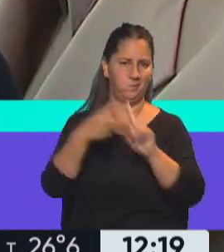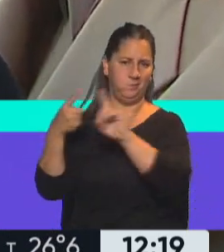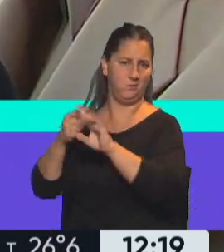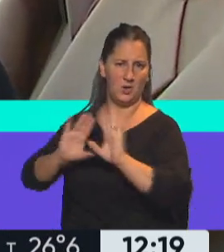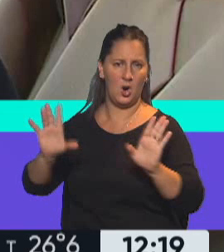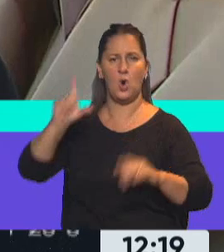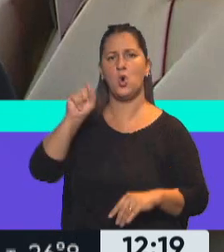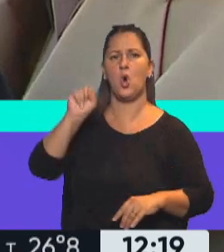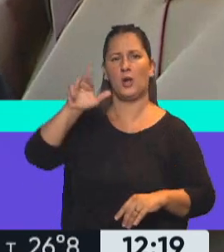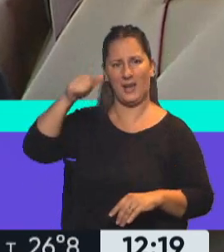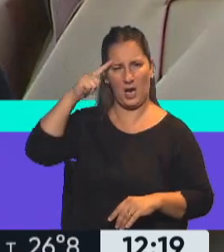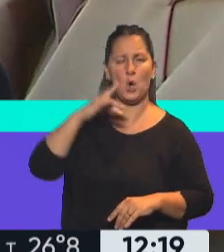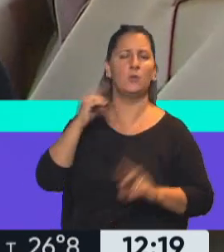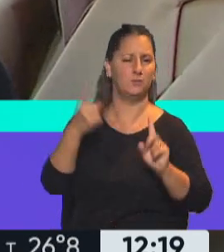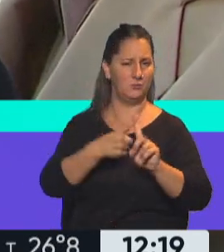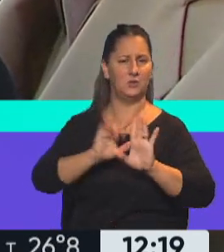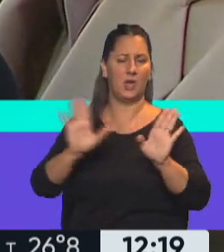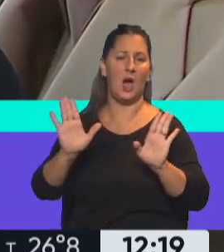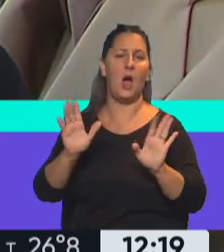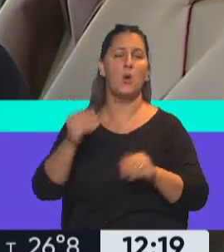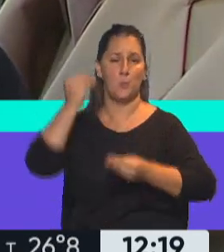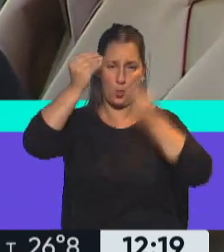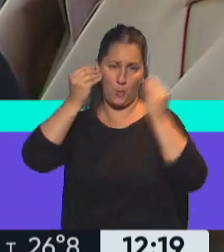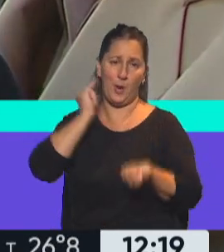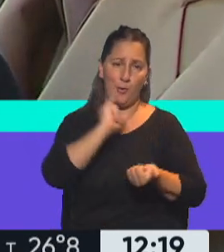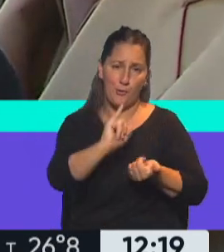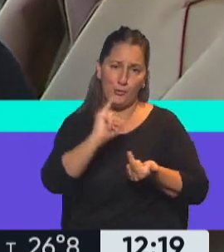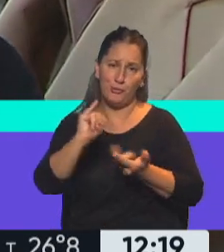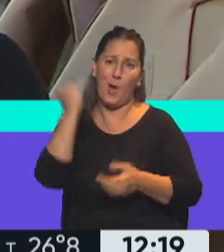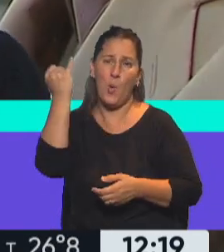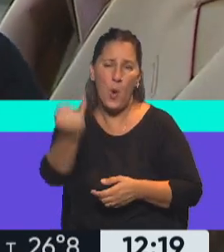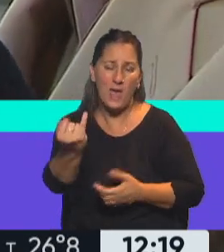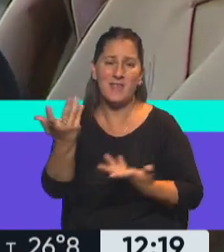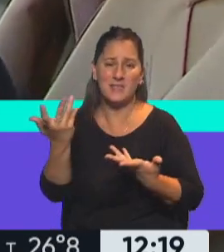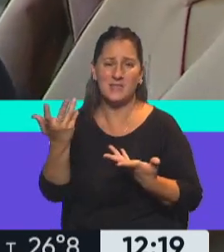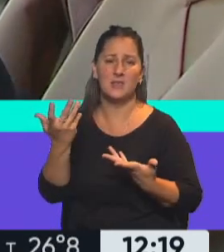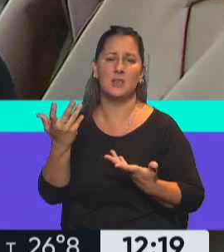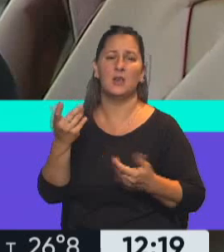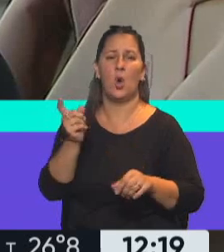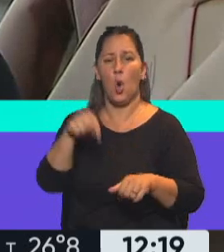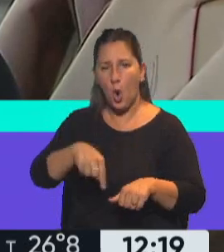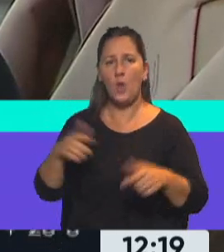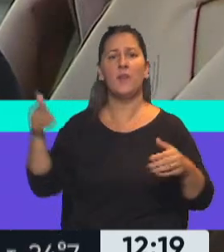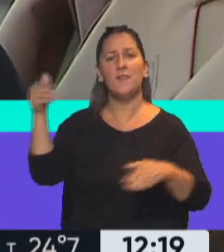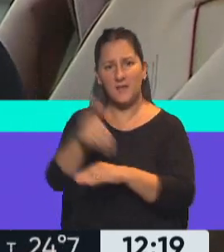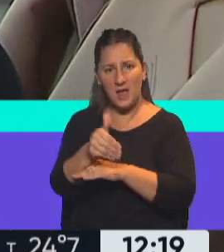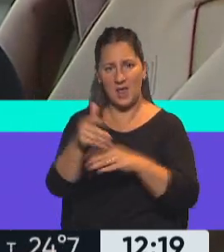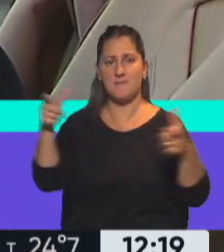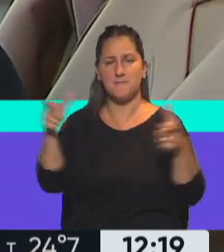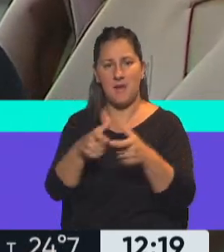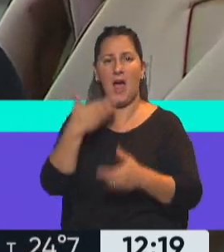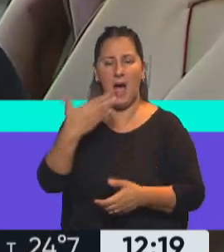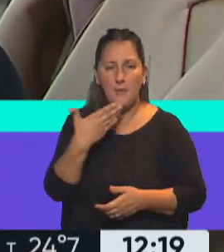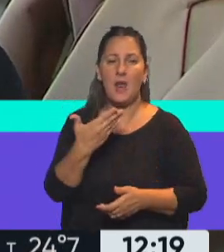con Cornejo, y bueno, le expresé mi preocupación de tratarlos el jueves. Me dijeron que ellos verían hoy la consideración del bloque, y